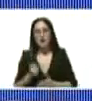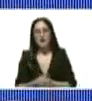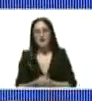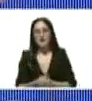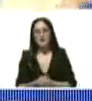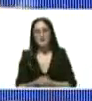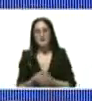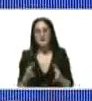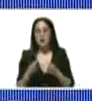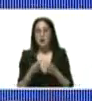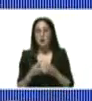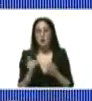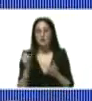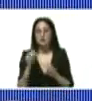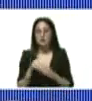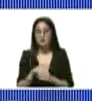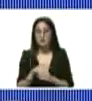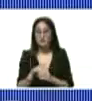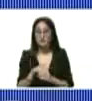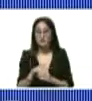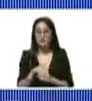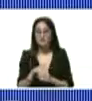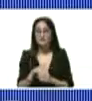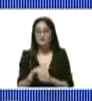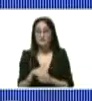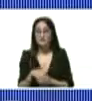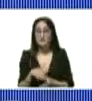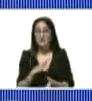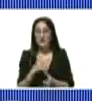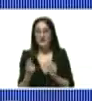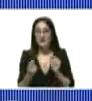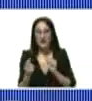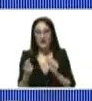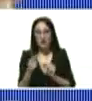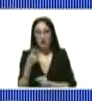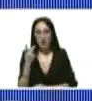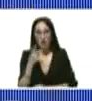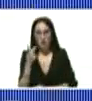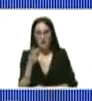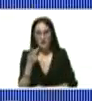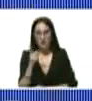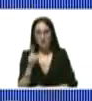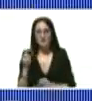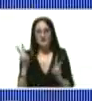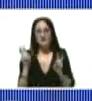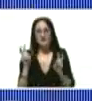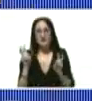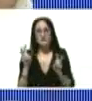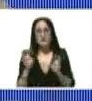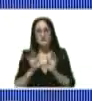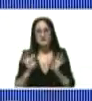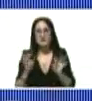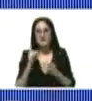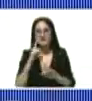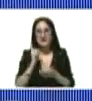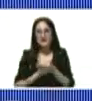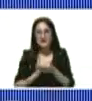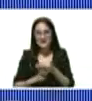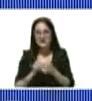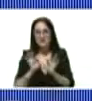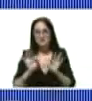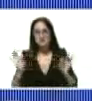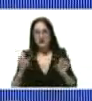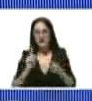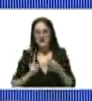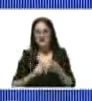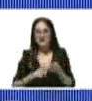los sectores que están incorporados acá, bueno, ha sido producto del diálogo económico. Entre ellos también está el tema de los embutidos. El ministro Castro Sotelo